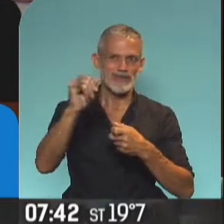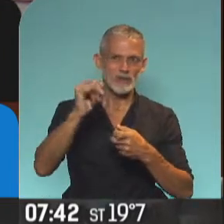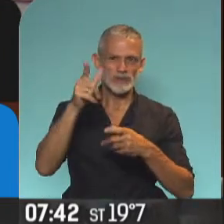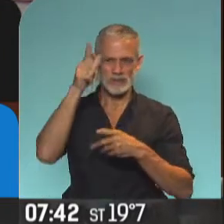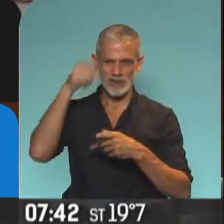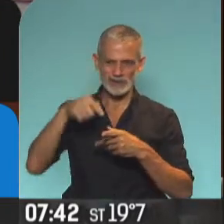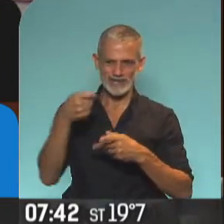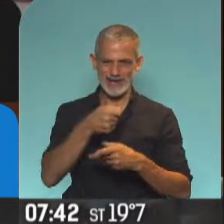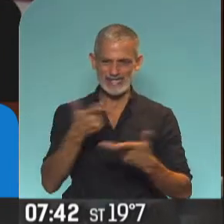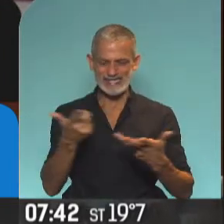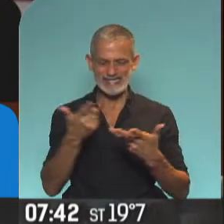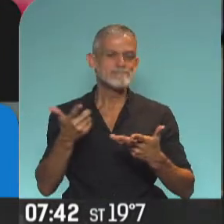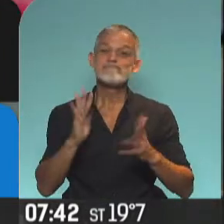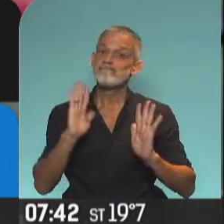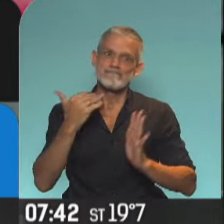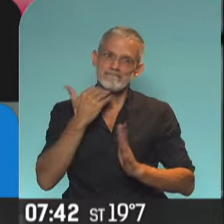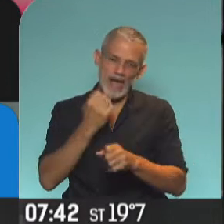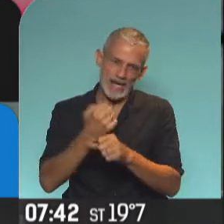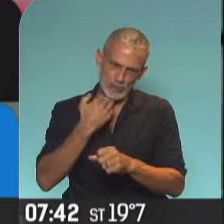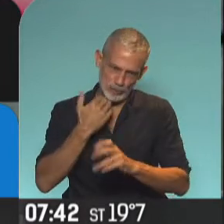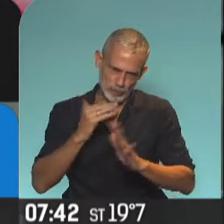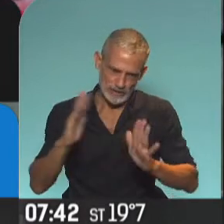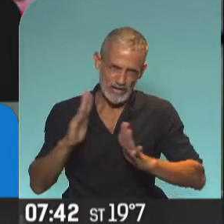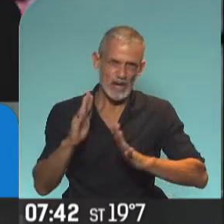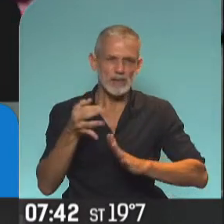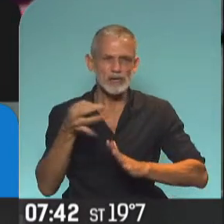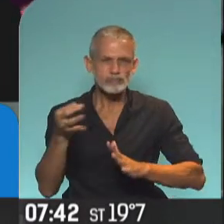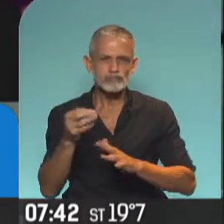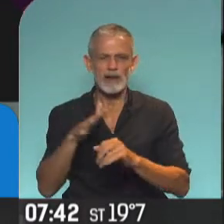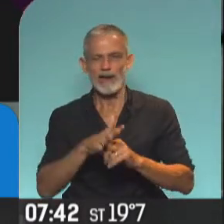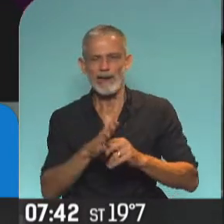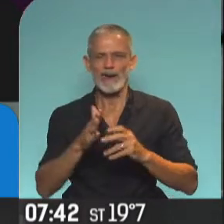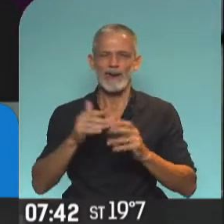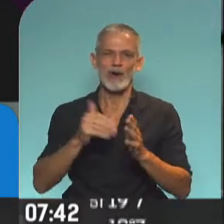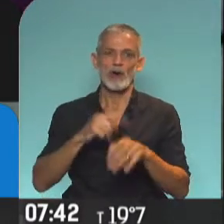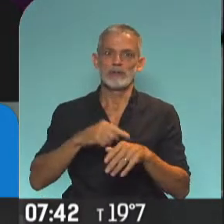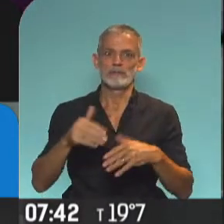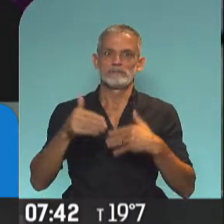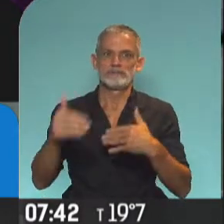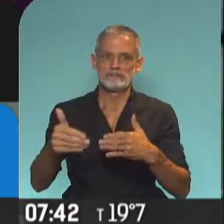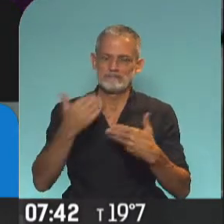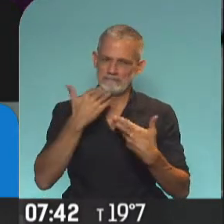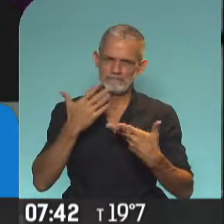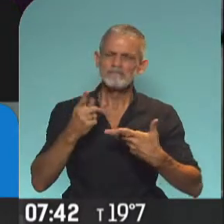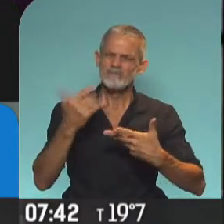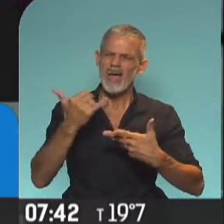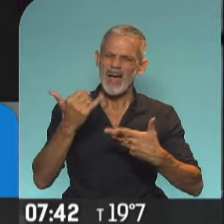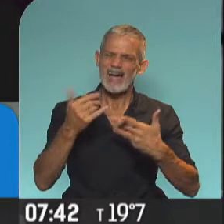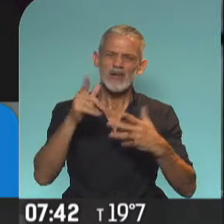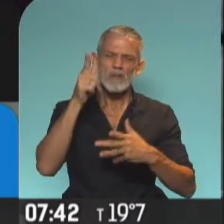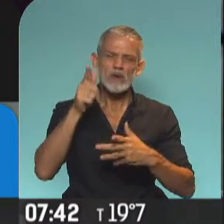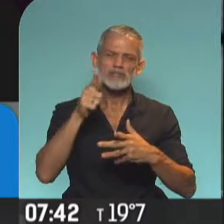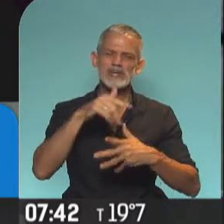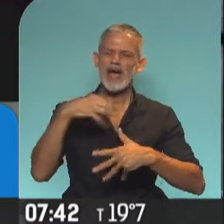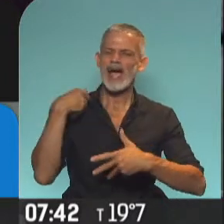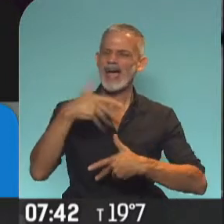por el momento no se sabe si eso efectivamente fue así o no lo que sí se sabe es que hubo irregularidades en el actuar de la policía en